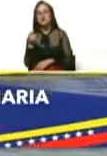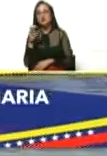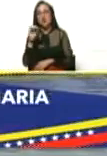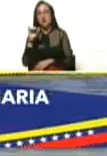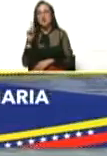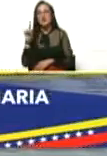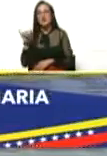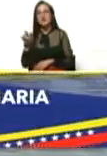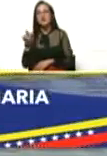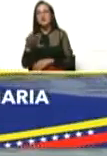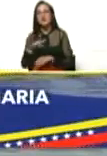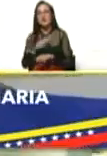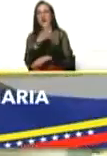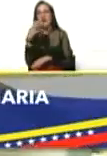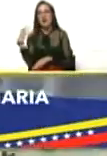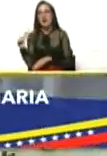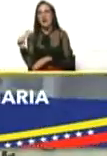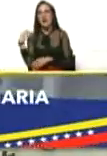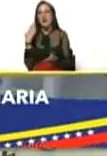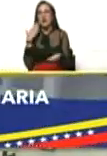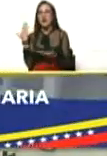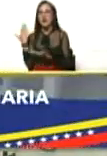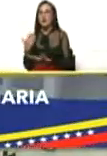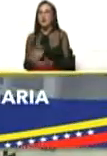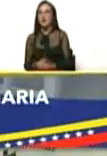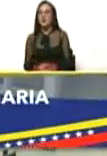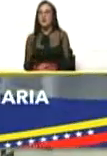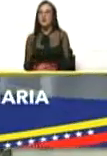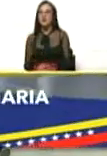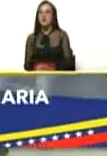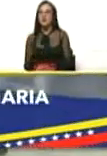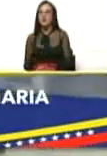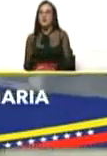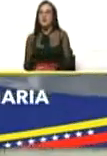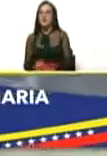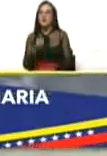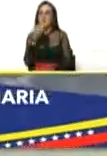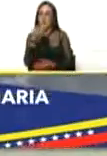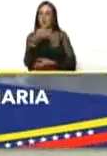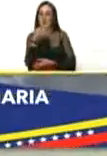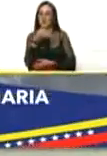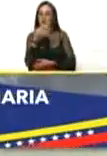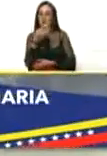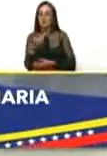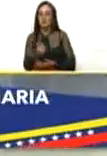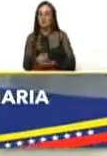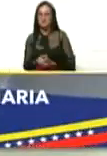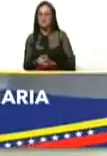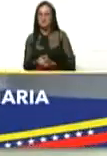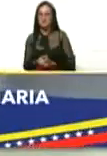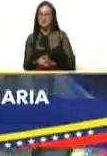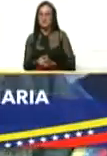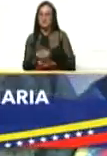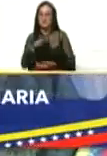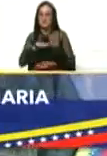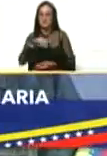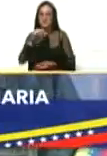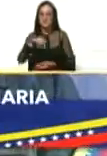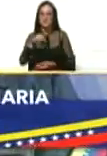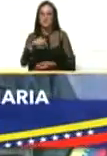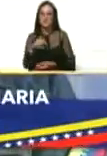Adelante, general. Gracias, señor gobernador. Mi comandante en jefe, muy buenas tardes. Comandante jefe, estamos aquí en lo que es